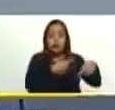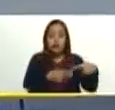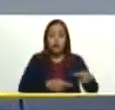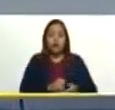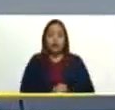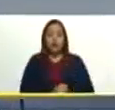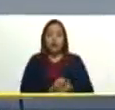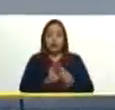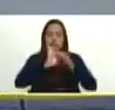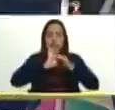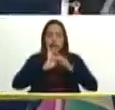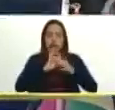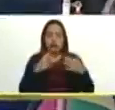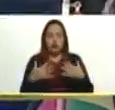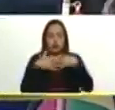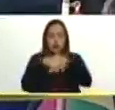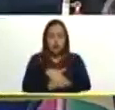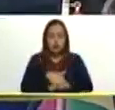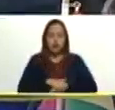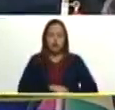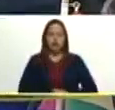de solidaridad y de unión,